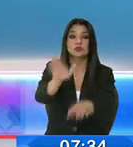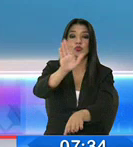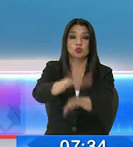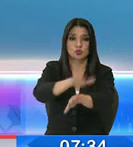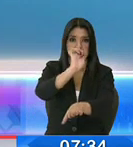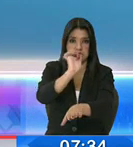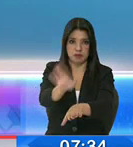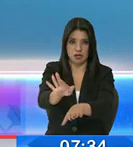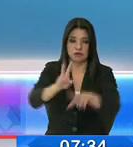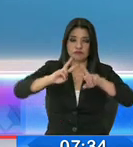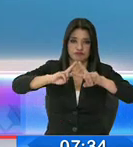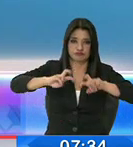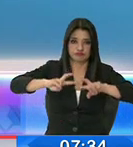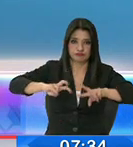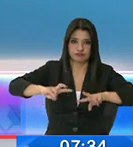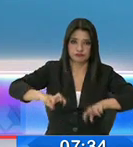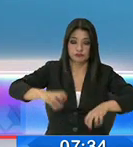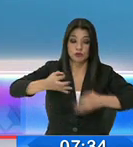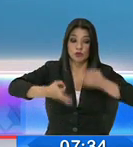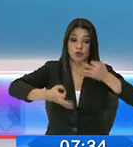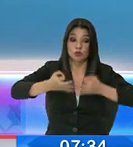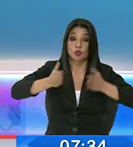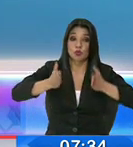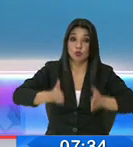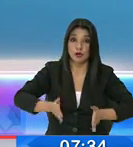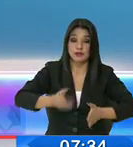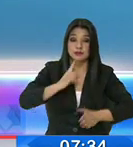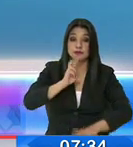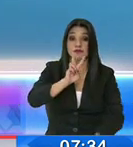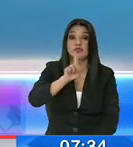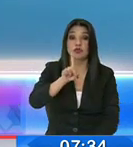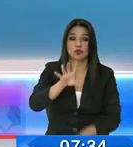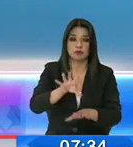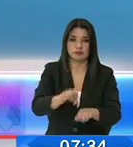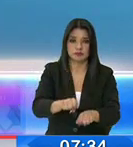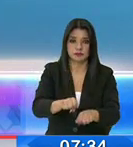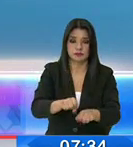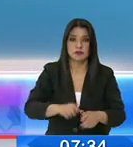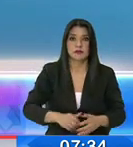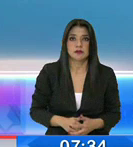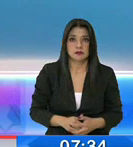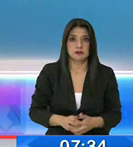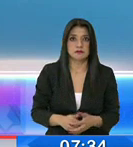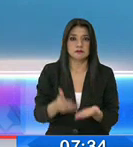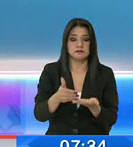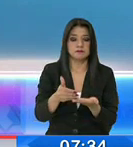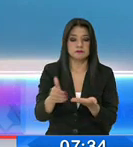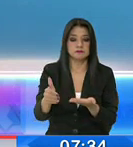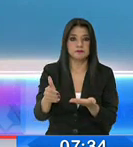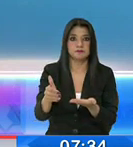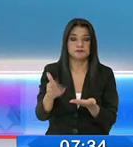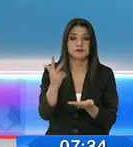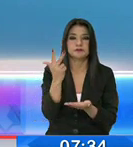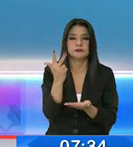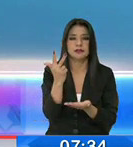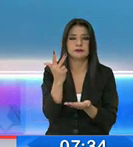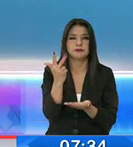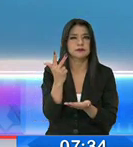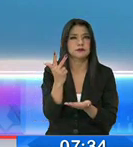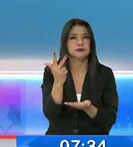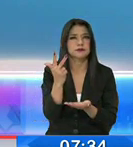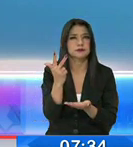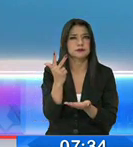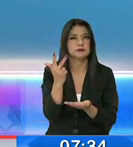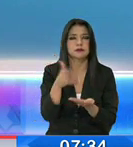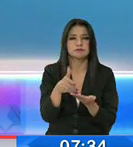cuales la jueza daniela camacho ha retenido a 21 y ha dejado fuera solamente a